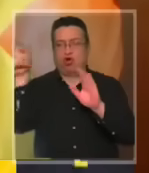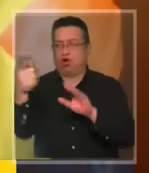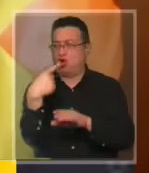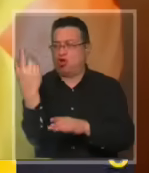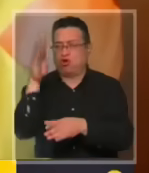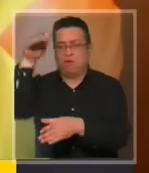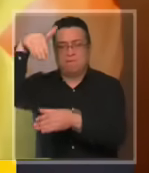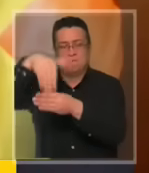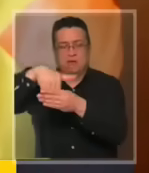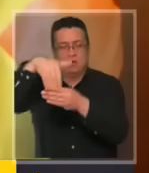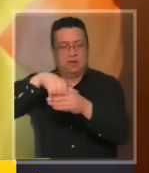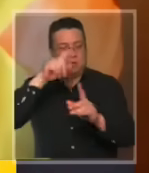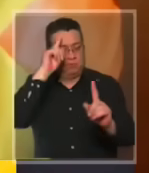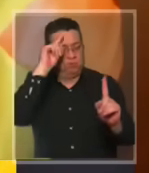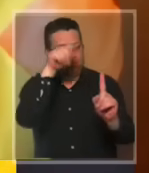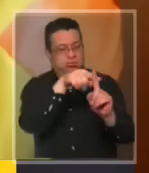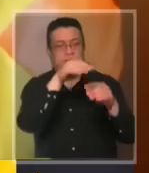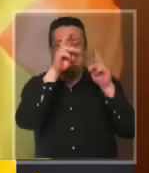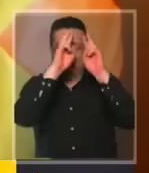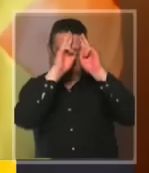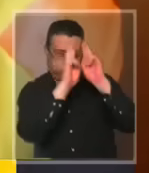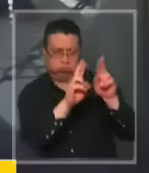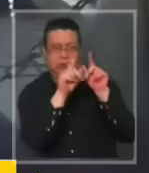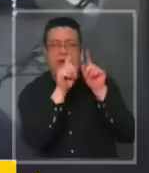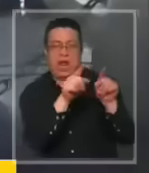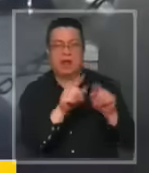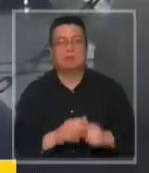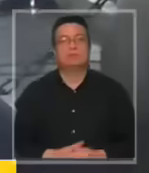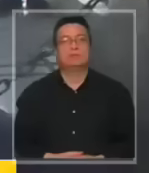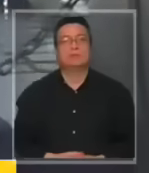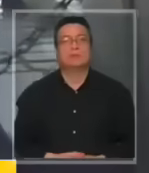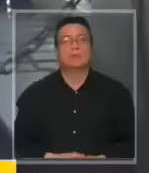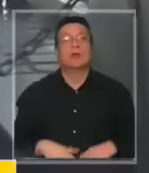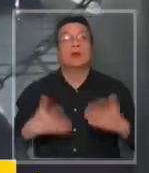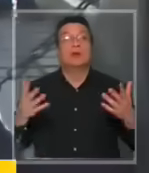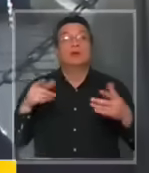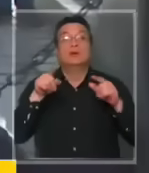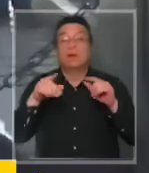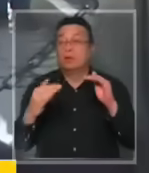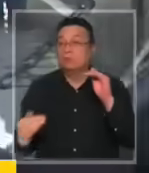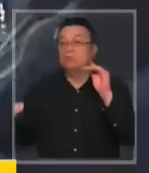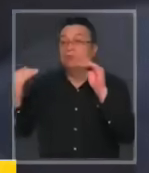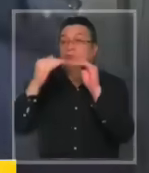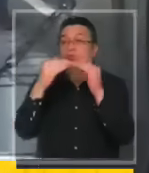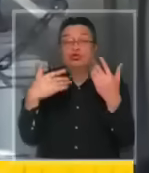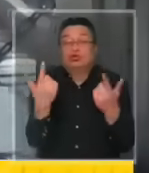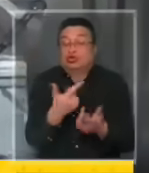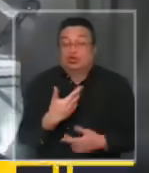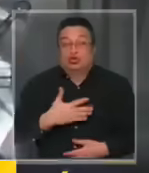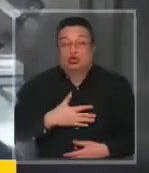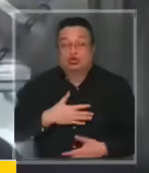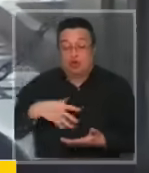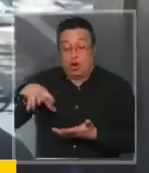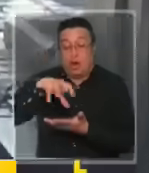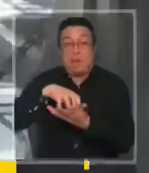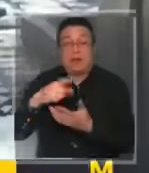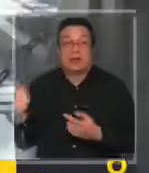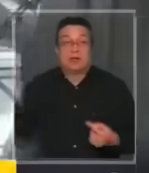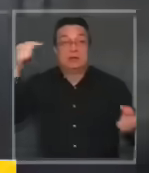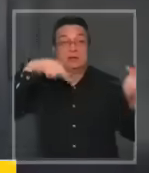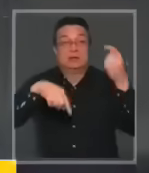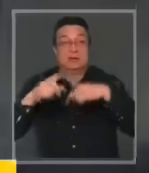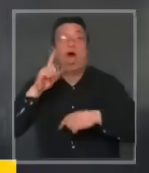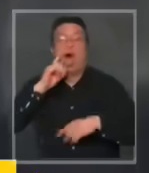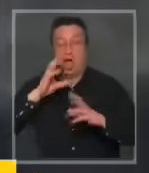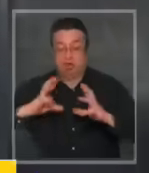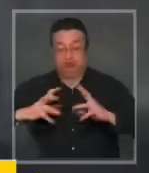voluntad soberana del pueblo boliviano. De acuerdo a lo que nosotros hemos llegado aquí a Plaza Murillo, nos encontramos con